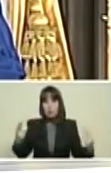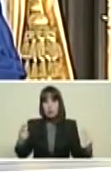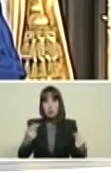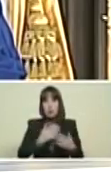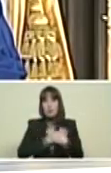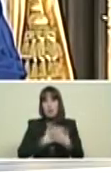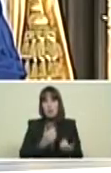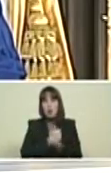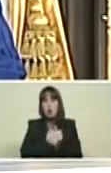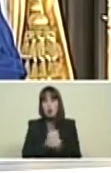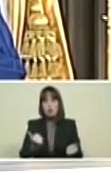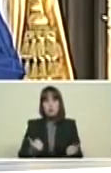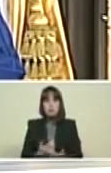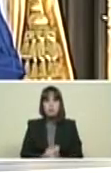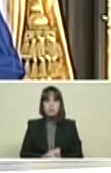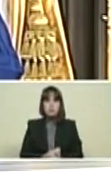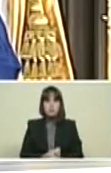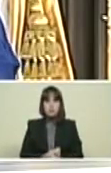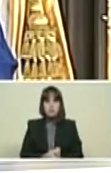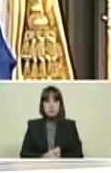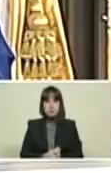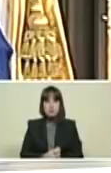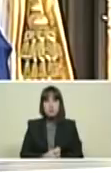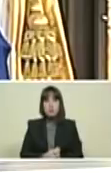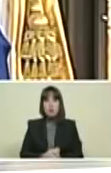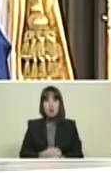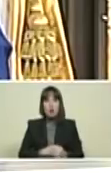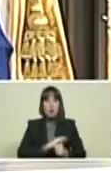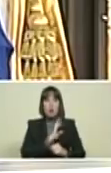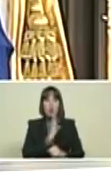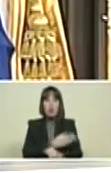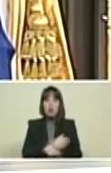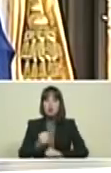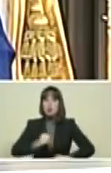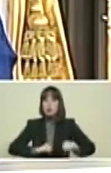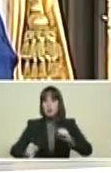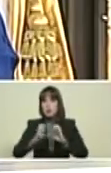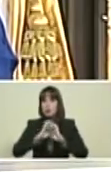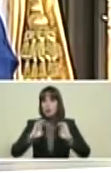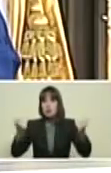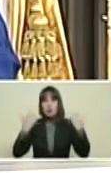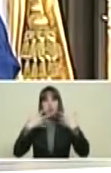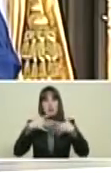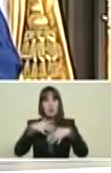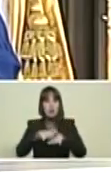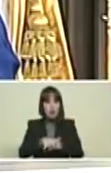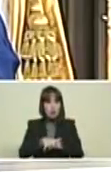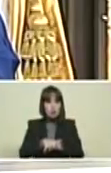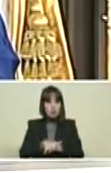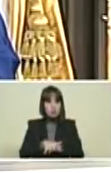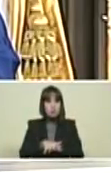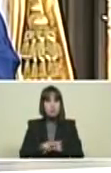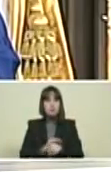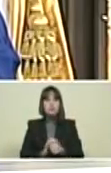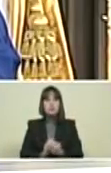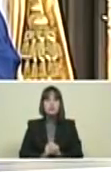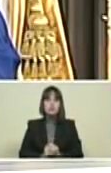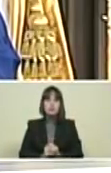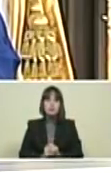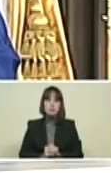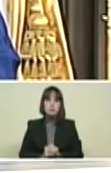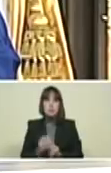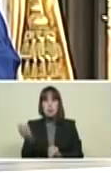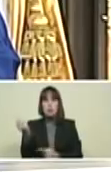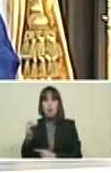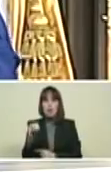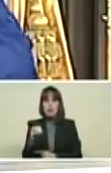amor. Un poderoso movimiento educativo, integrado, integral. Y